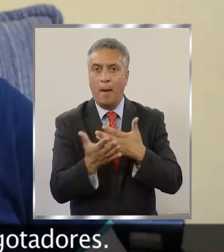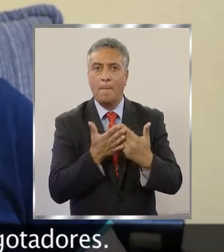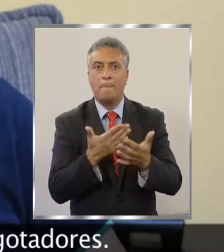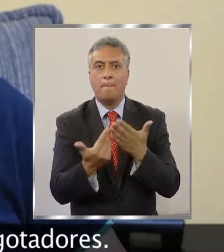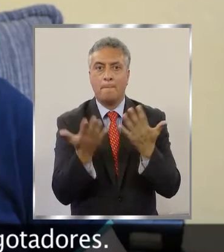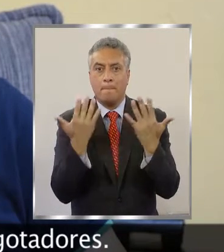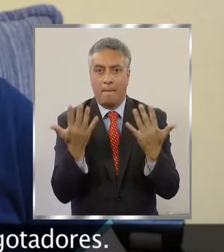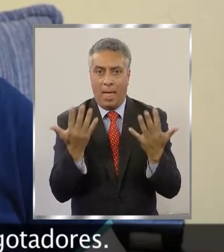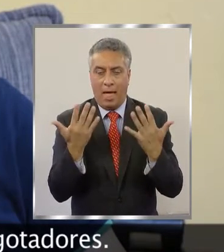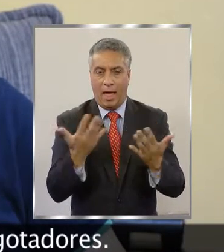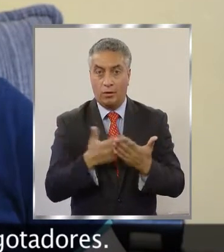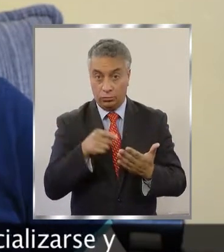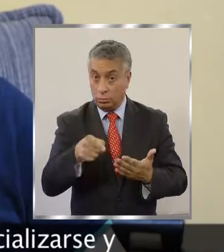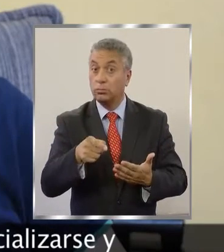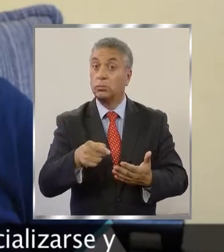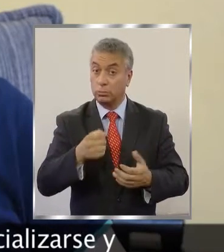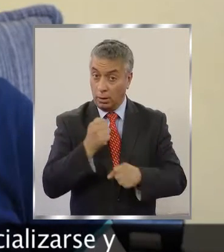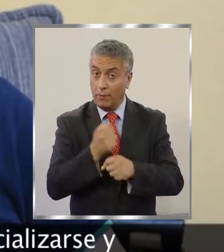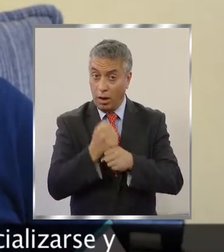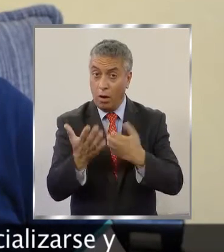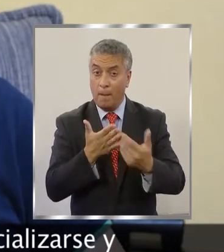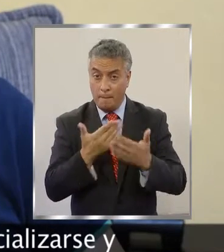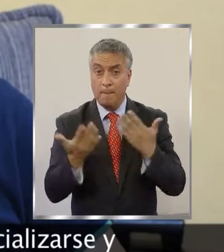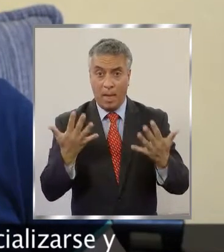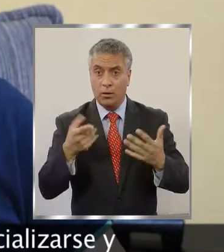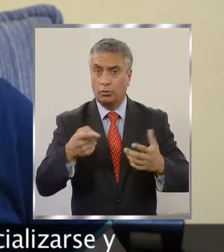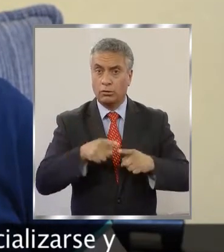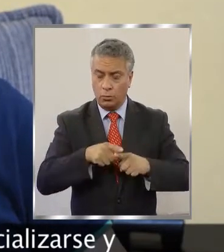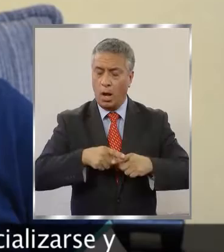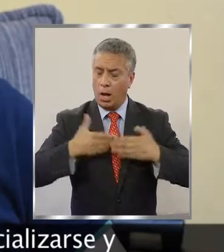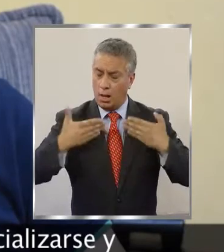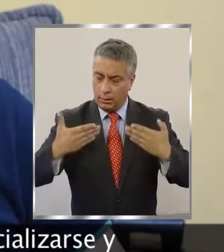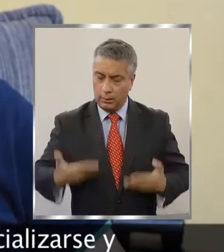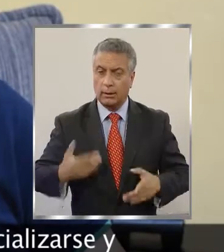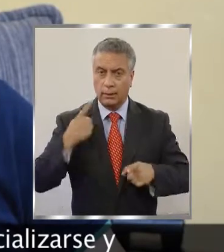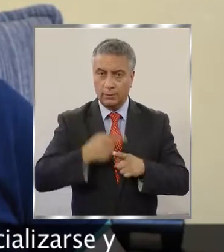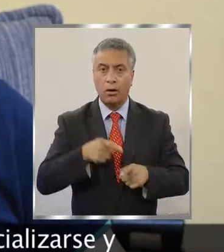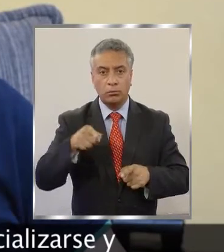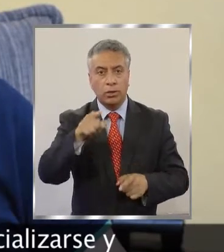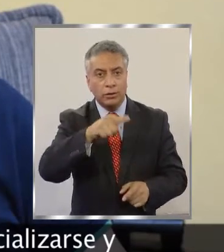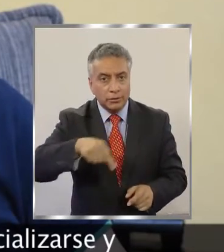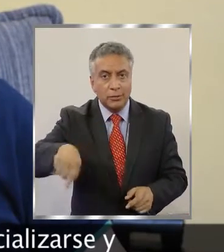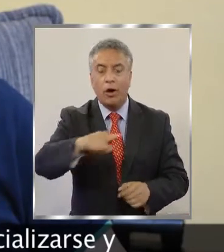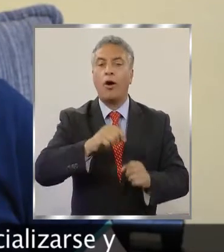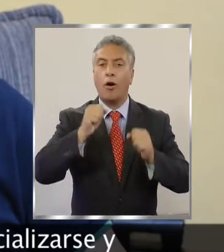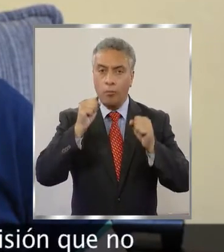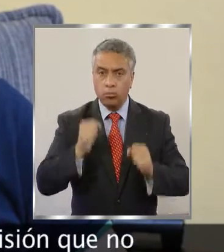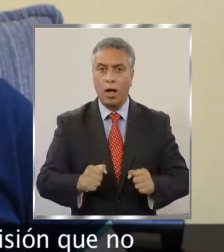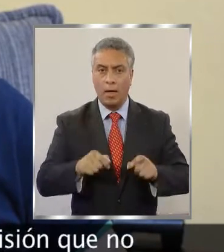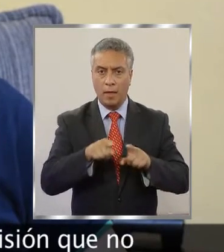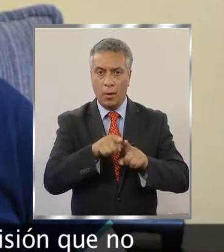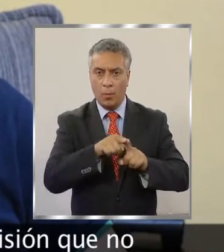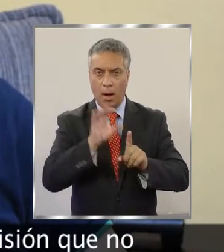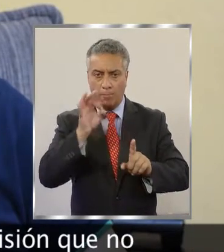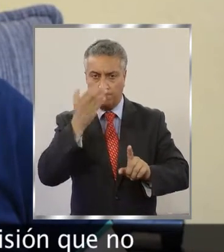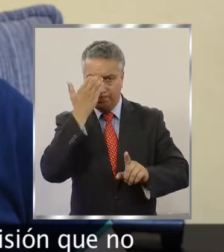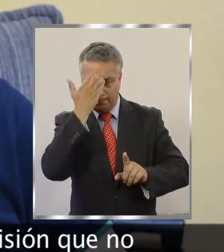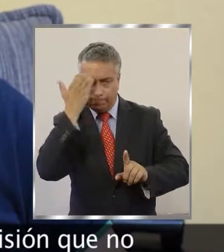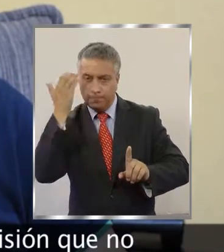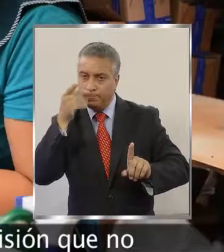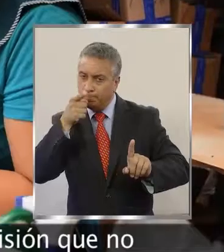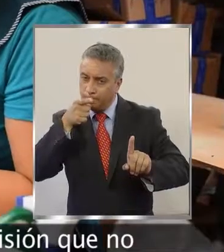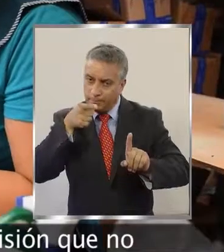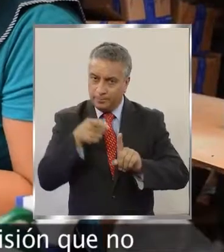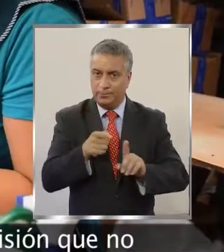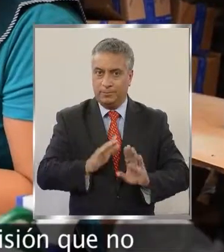que igual son agotadores. Ellos pueden también especializarse. Y creemos que eso